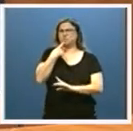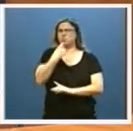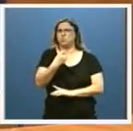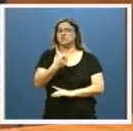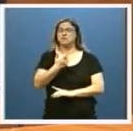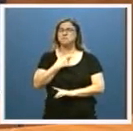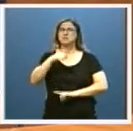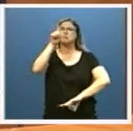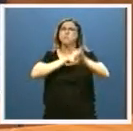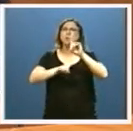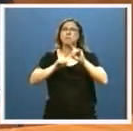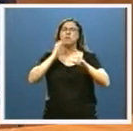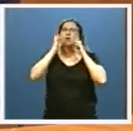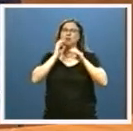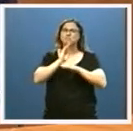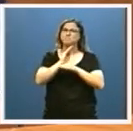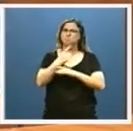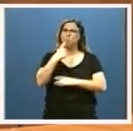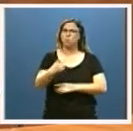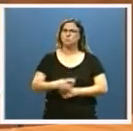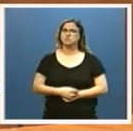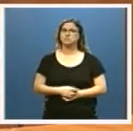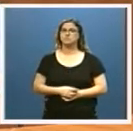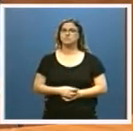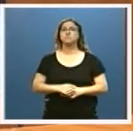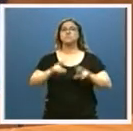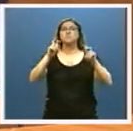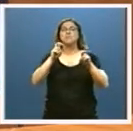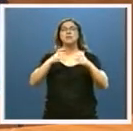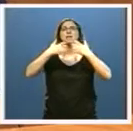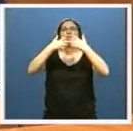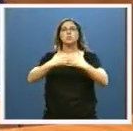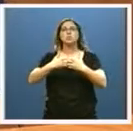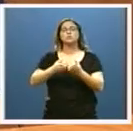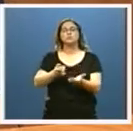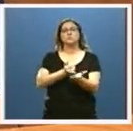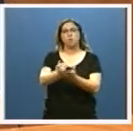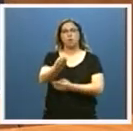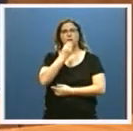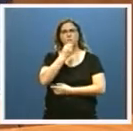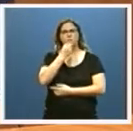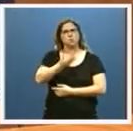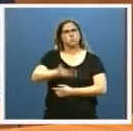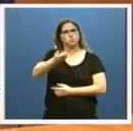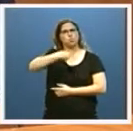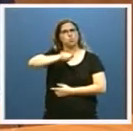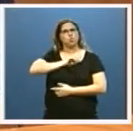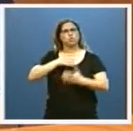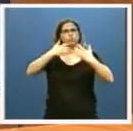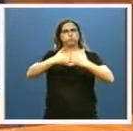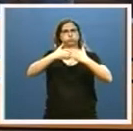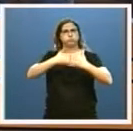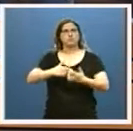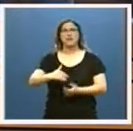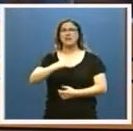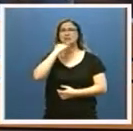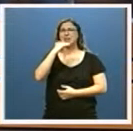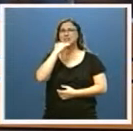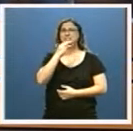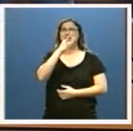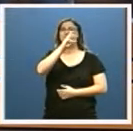ganaderas por su parte la industria agroalimentaria es la más relevante de nuestro tejido industrial con casi el 30 por ciento